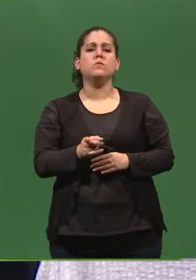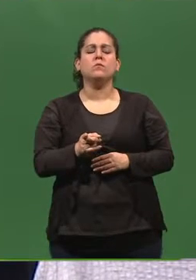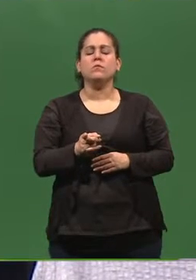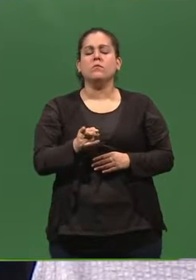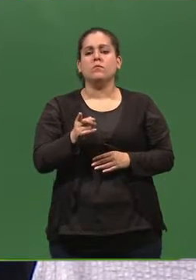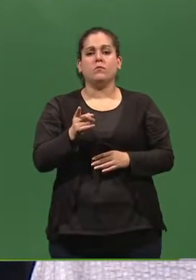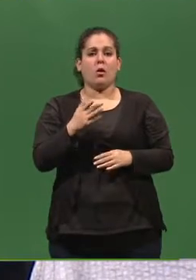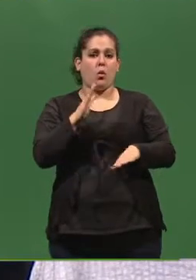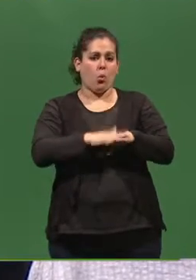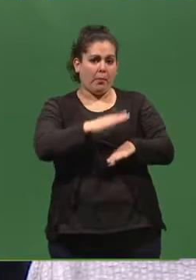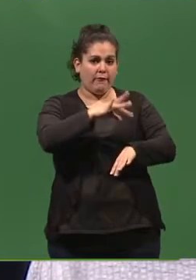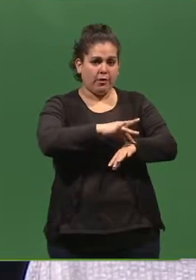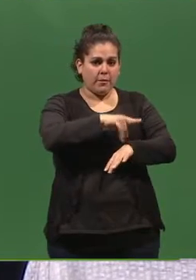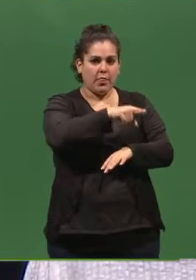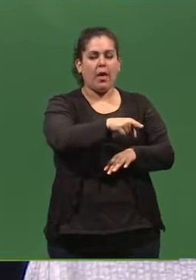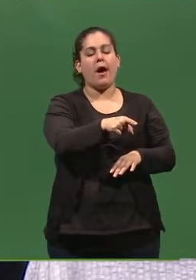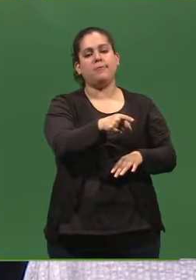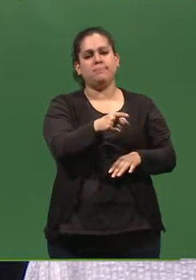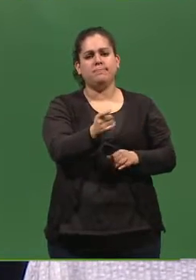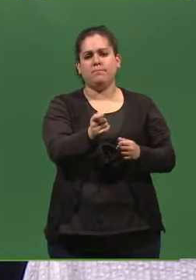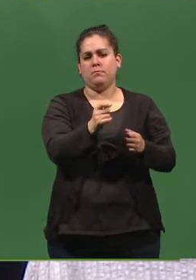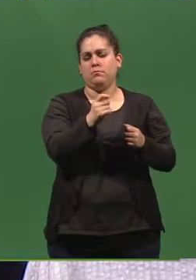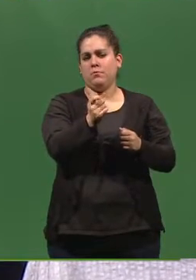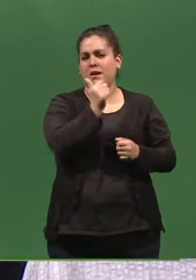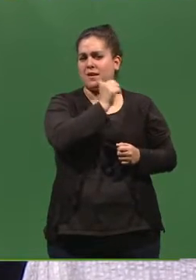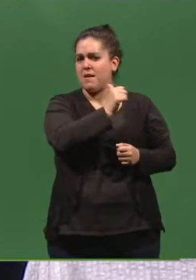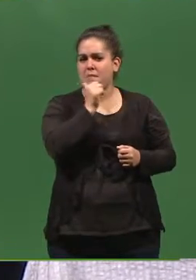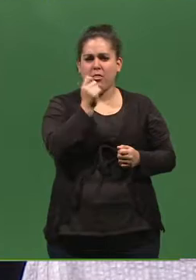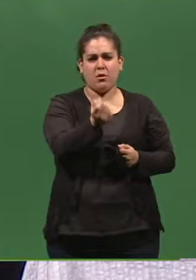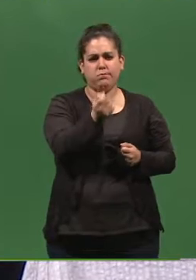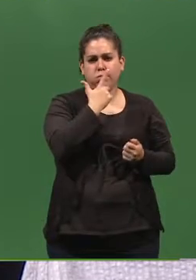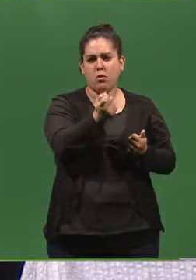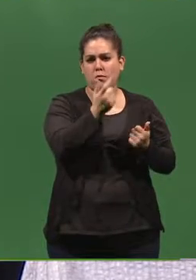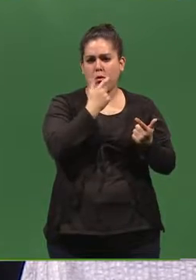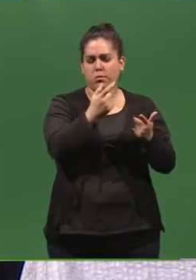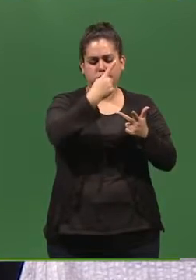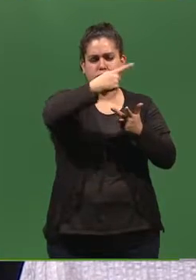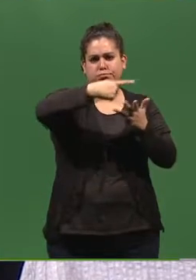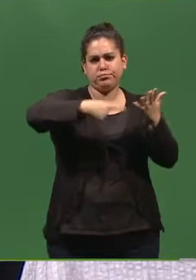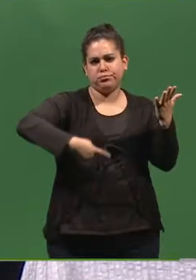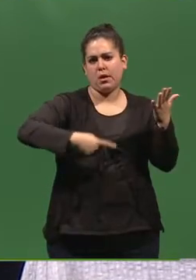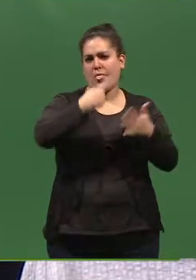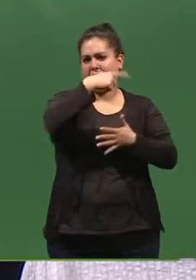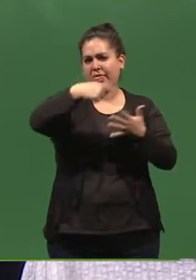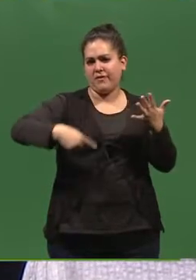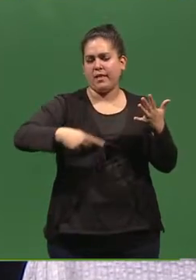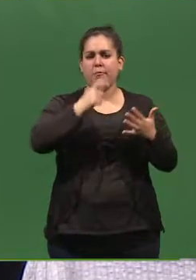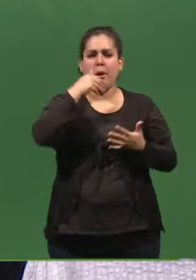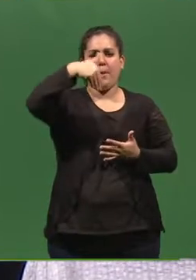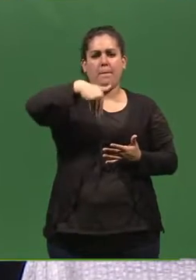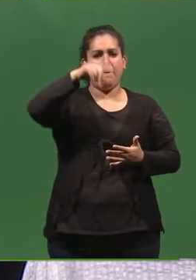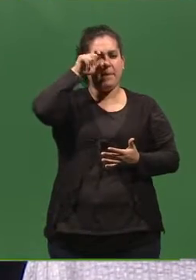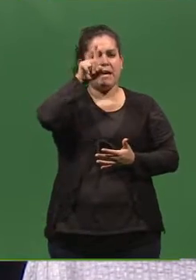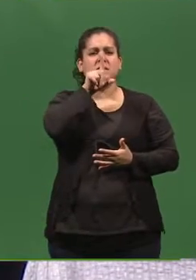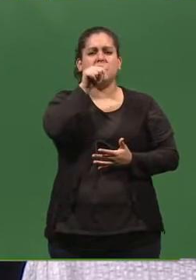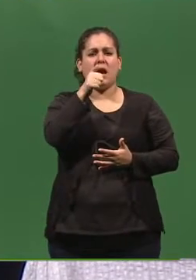periféricos. Eso me llevó a tomar una cantidad de medicación para el dolor muy importante, 5 drogas diferentes, una de ellas